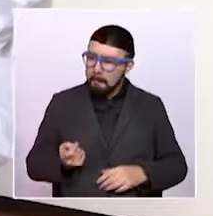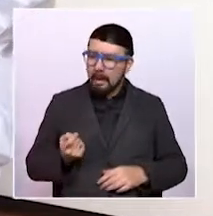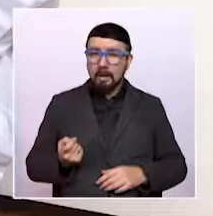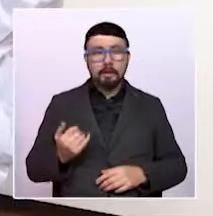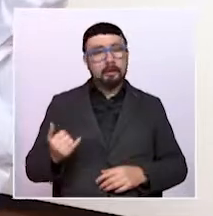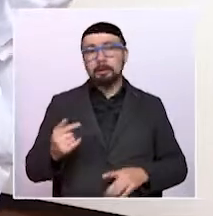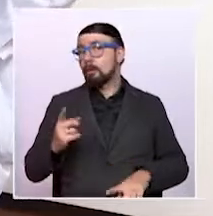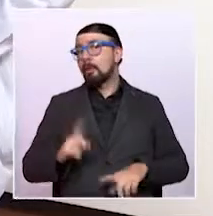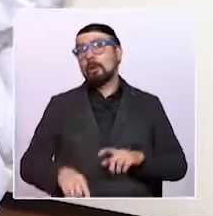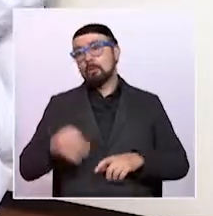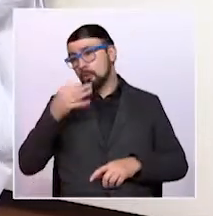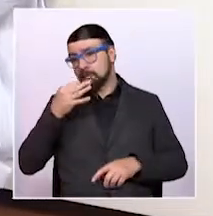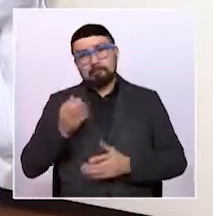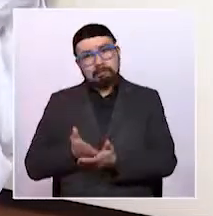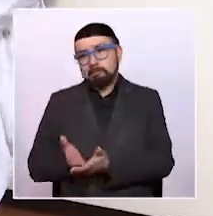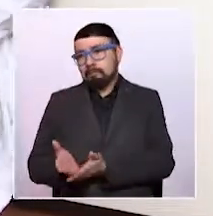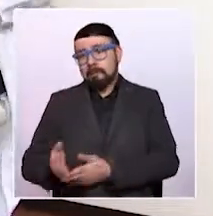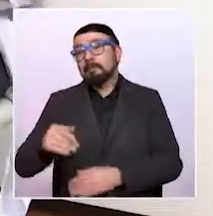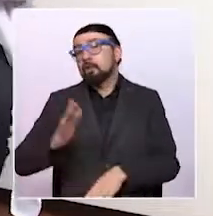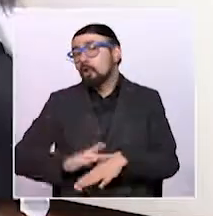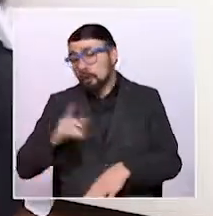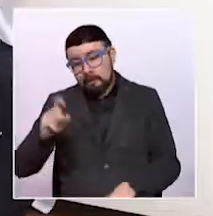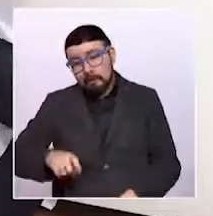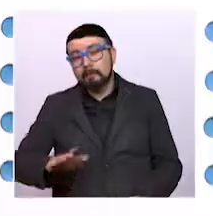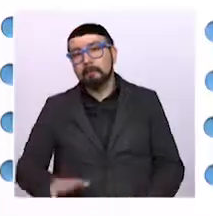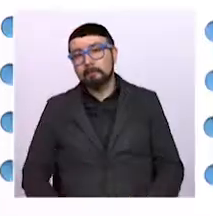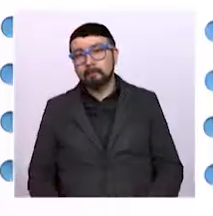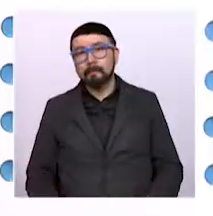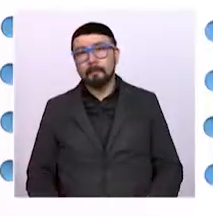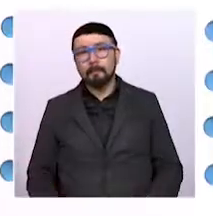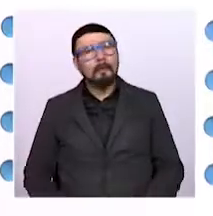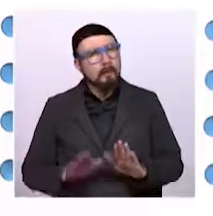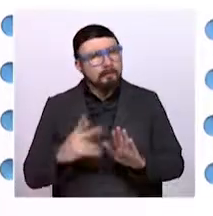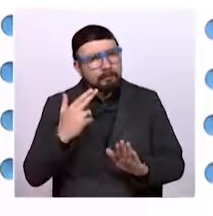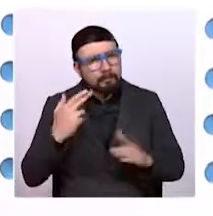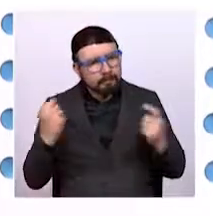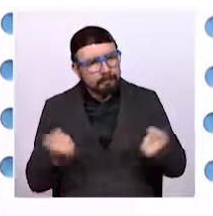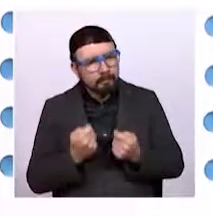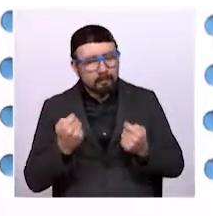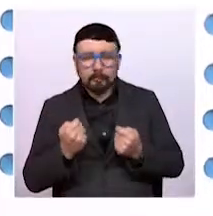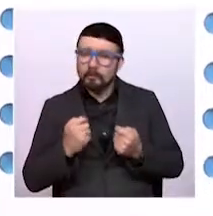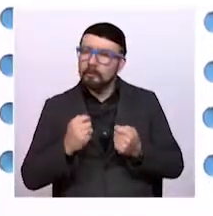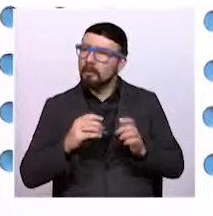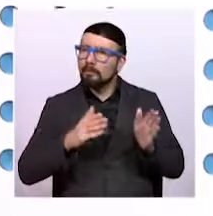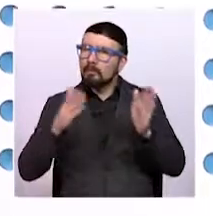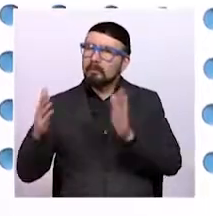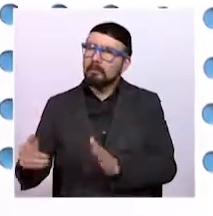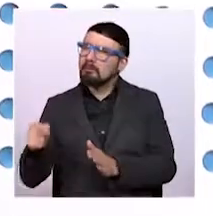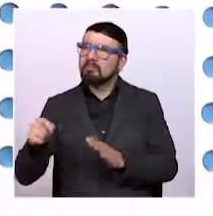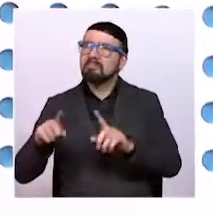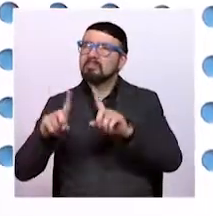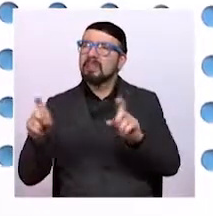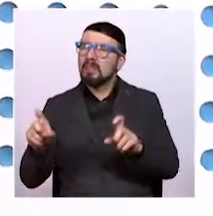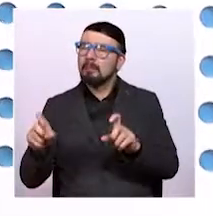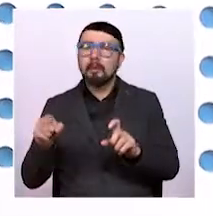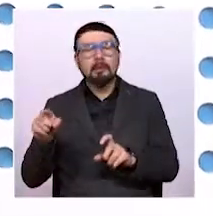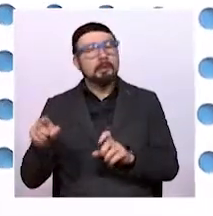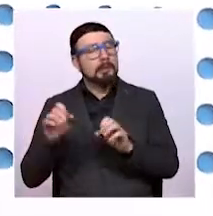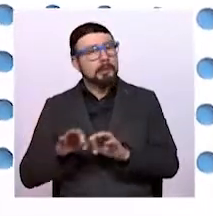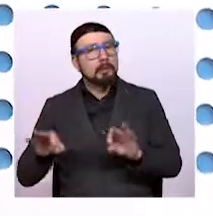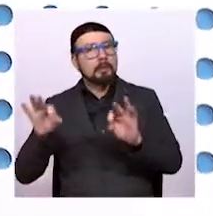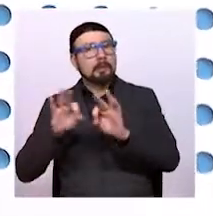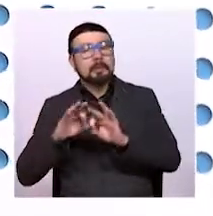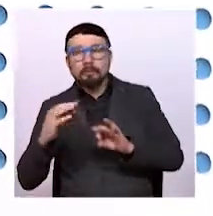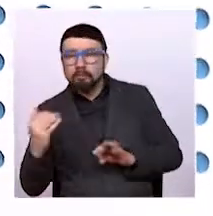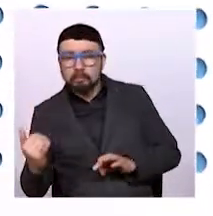suspender el medicamento vamos a ir a este corte de comerciales para después hablar un poco acerca de un tema que es